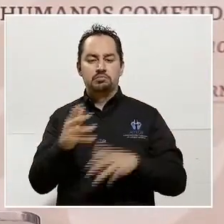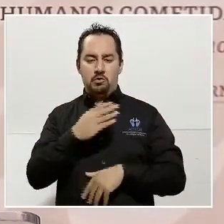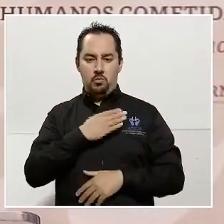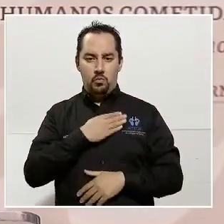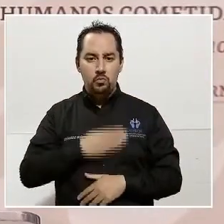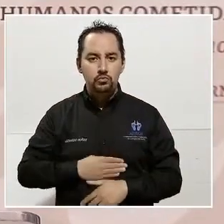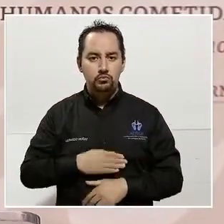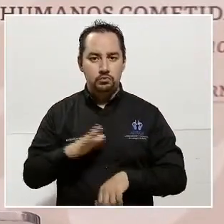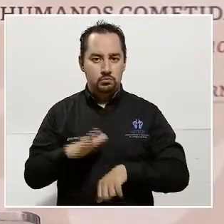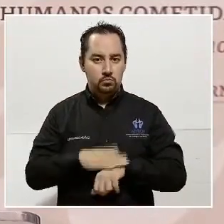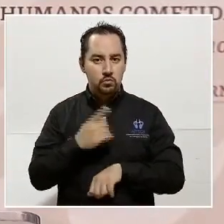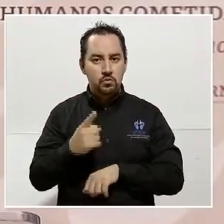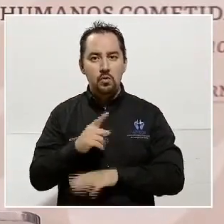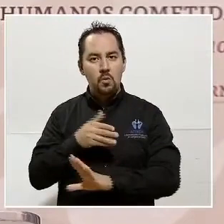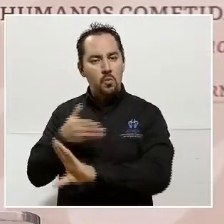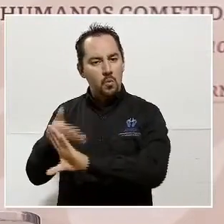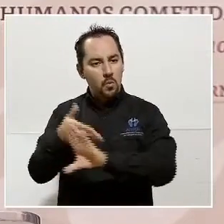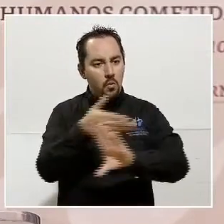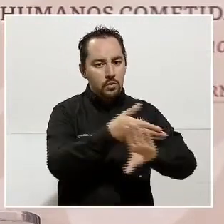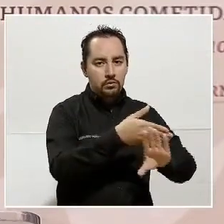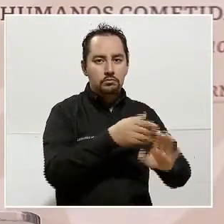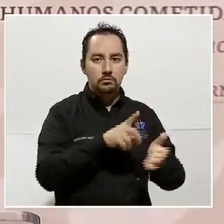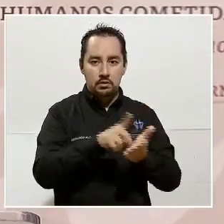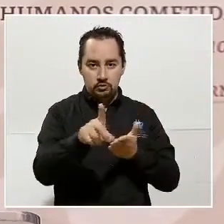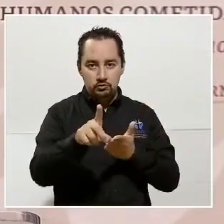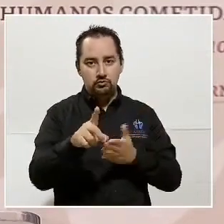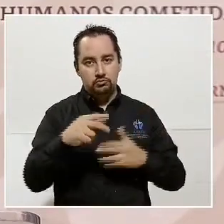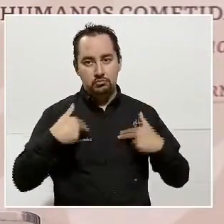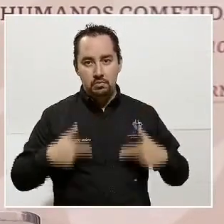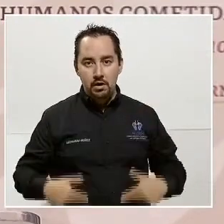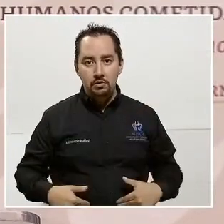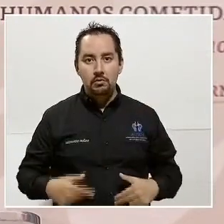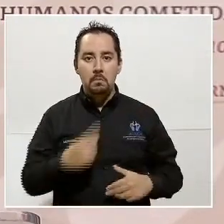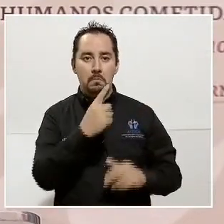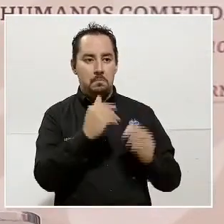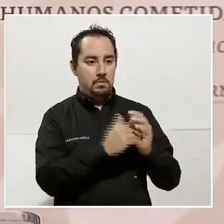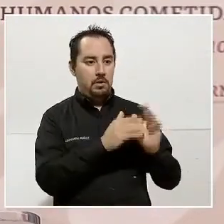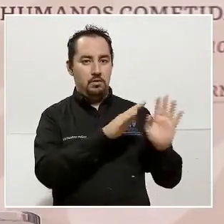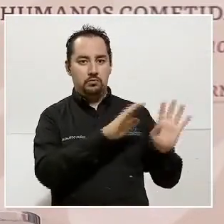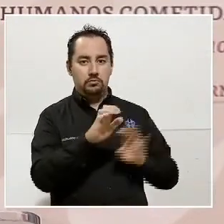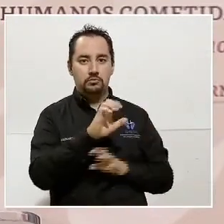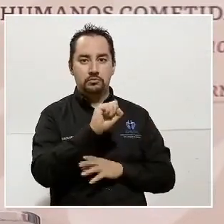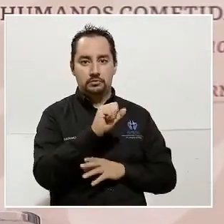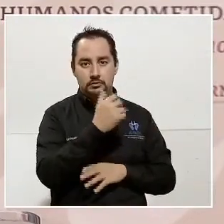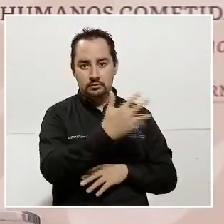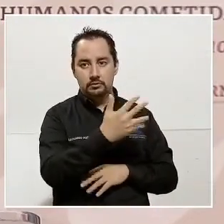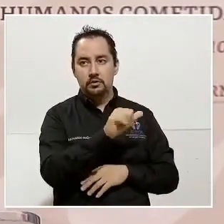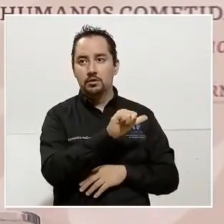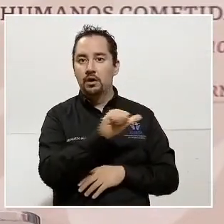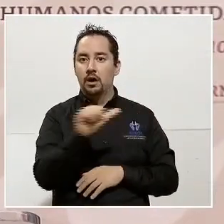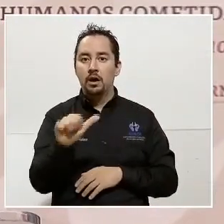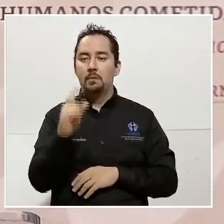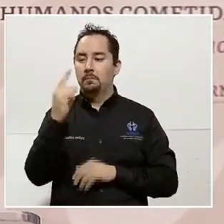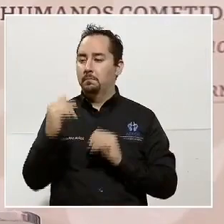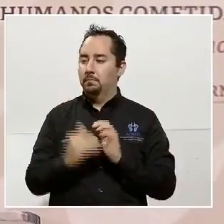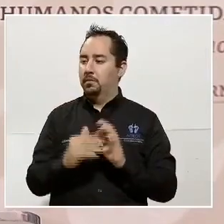de violaciones graves de derechos humanos cometidas entre 1965